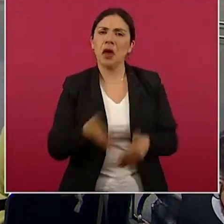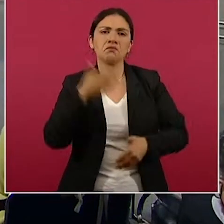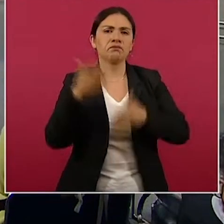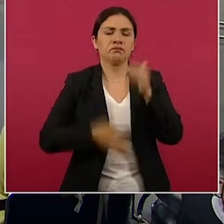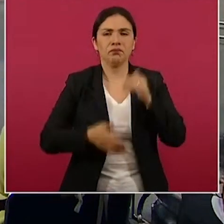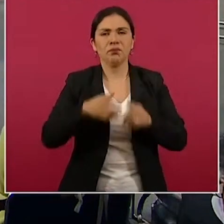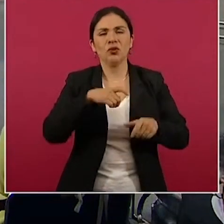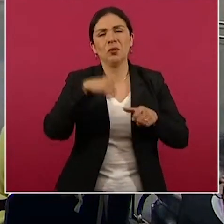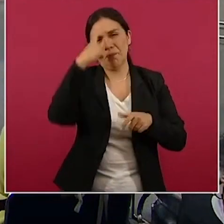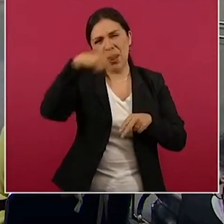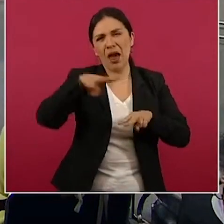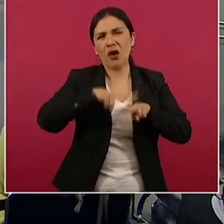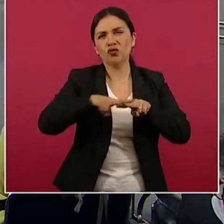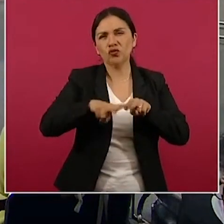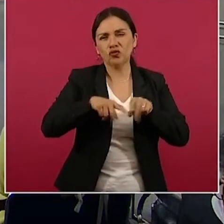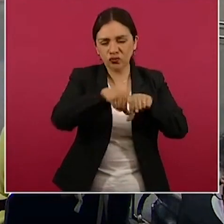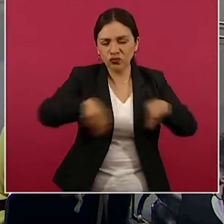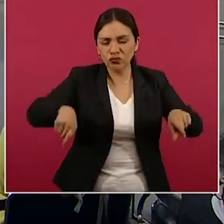terminada la vía.